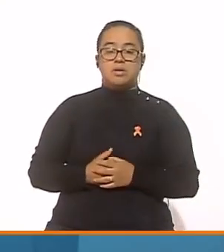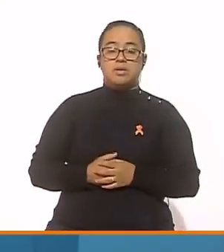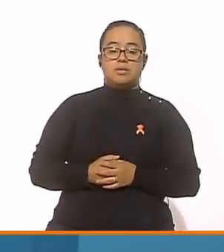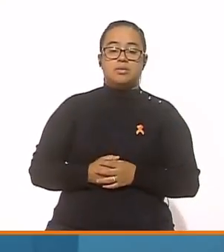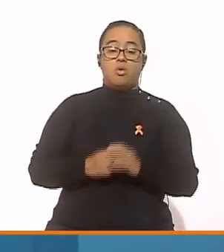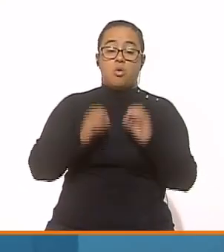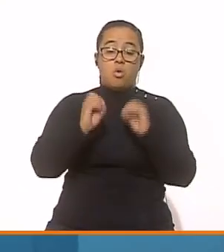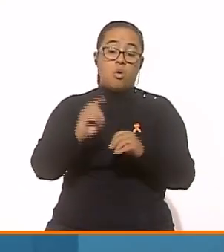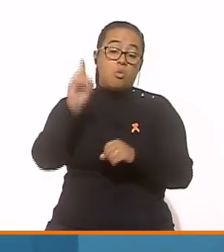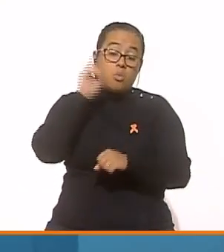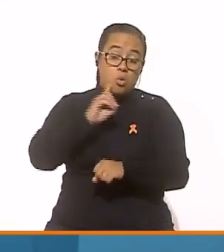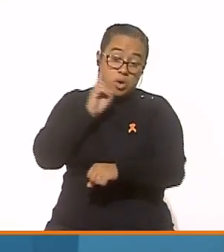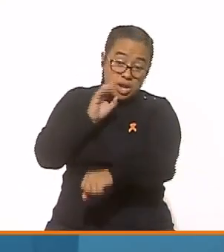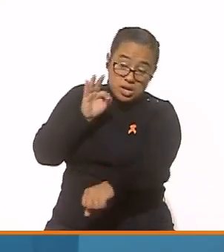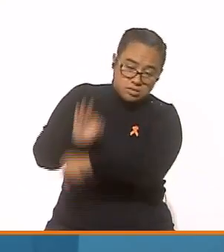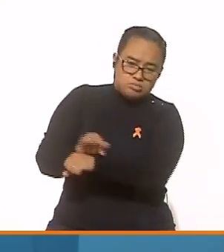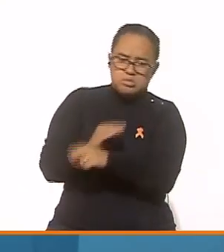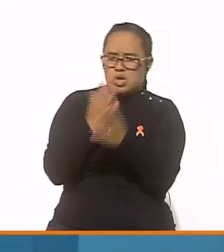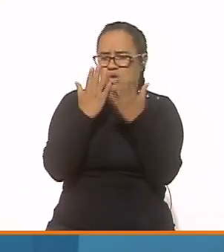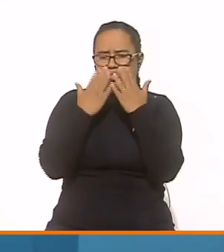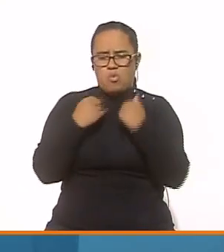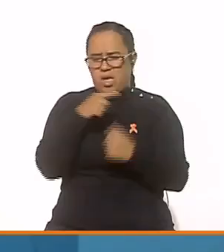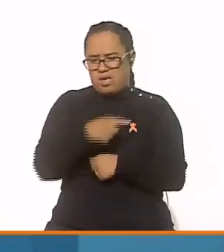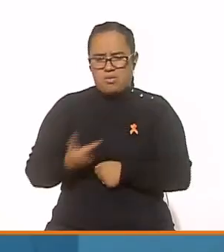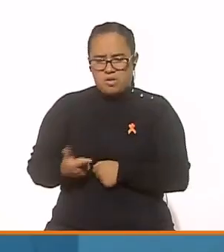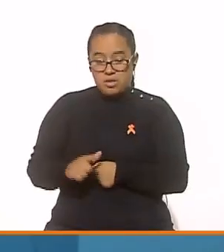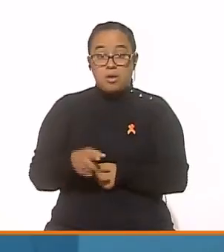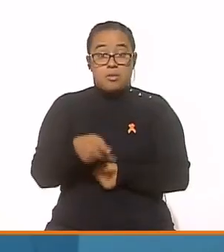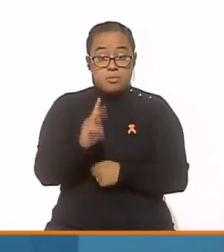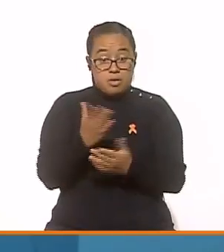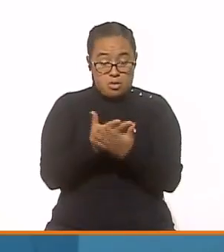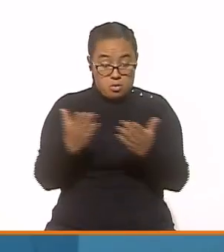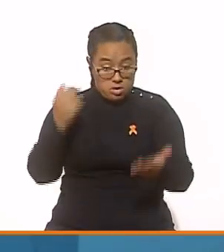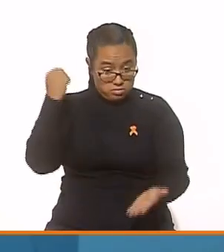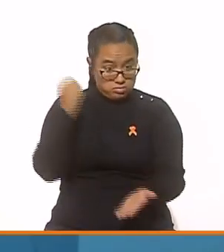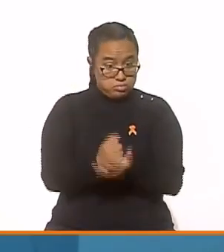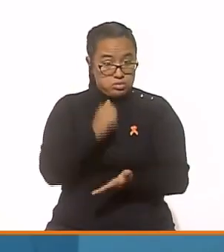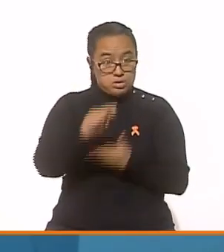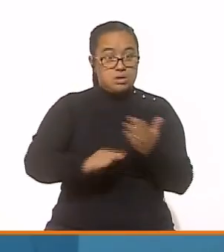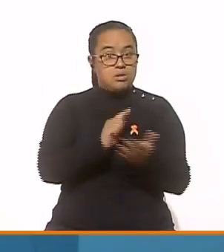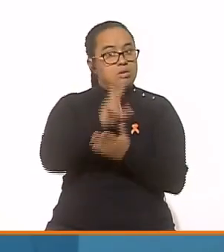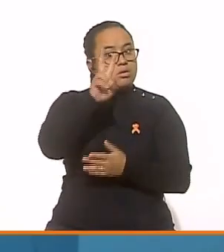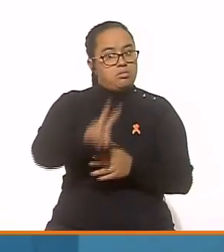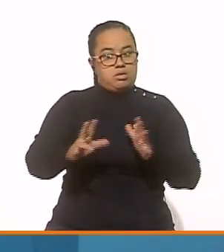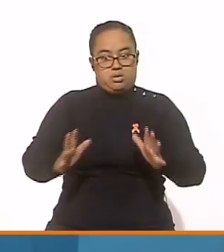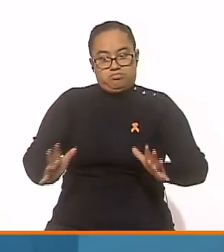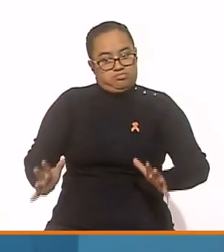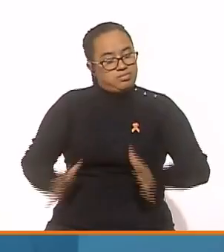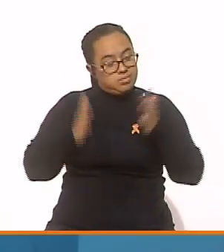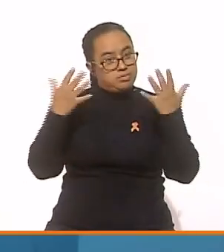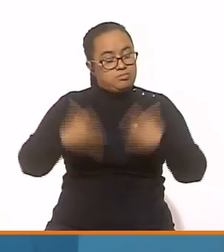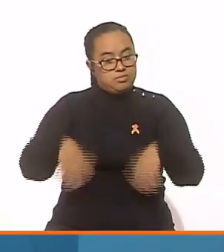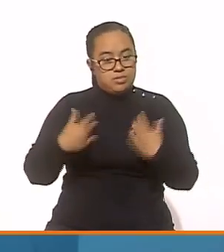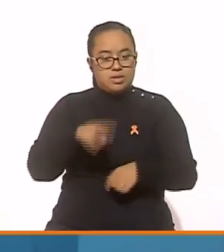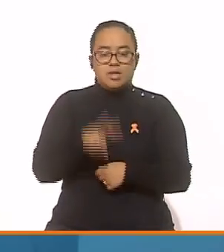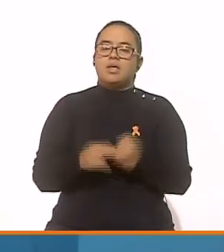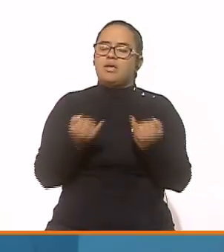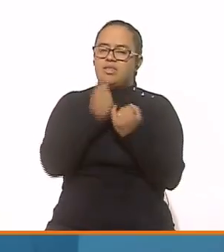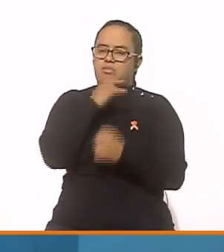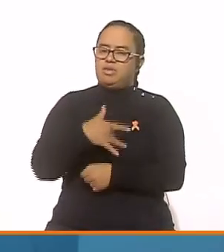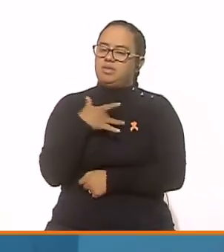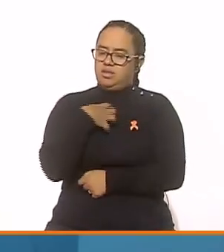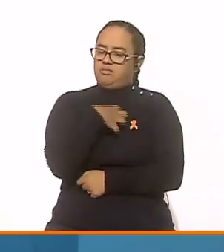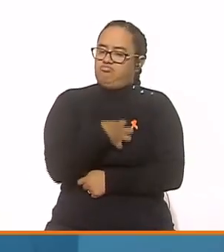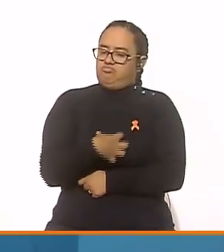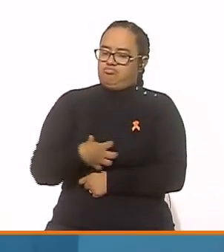mujeres, pues sí resultó pues sorprendente, ¿no? Pero Sí. además también grato, porque